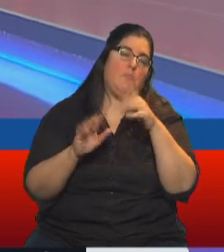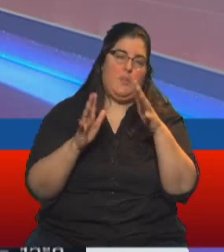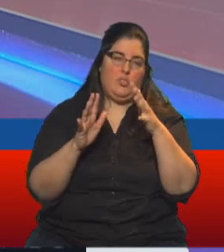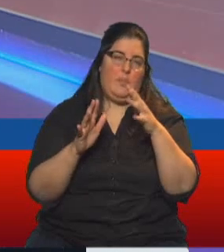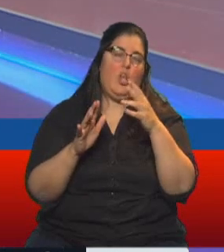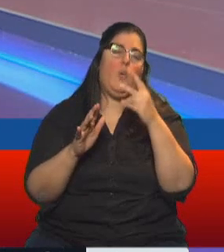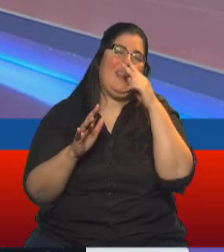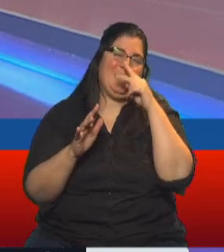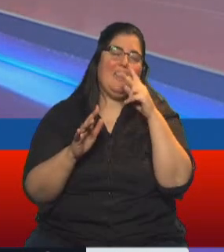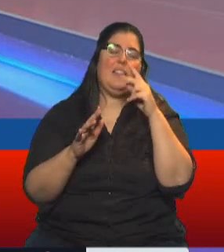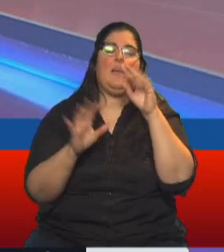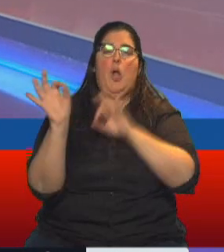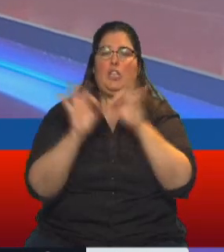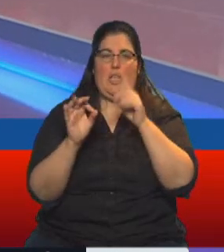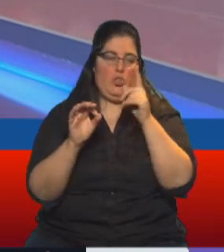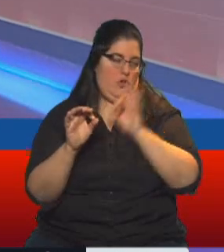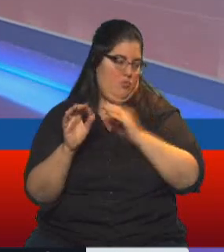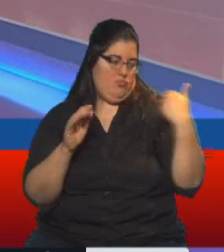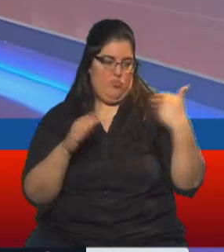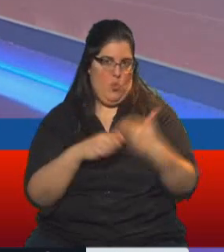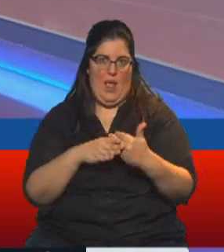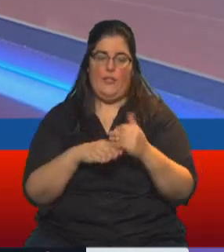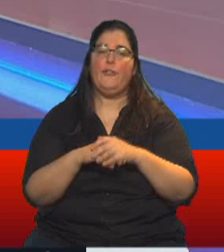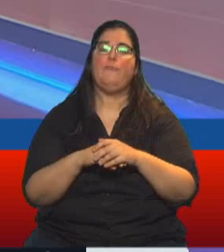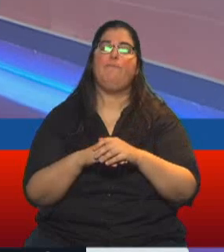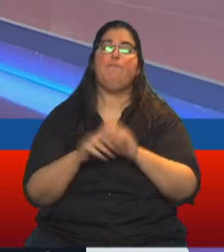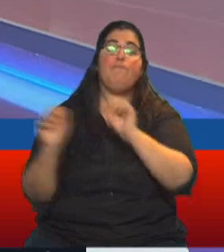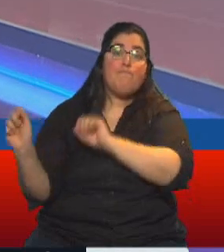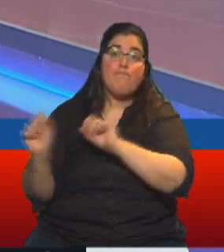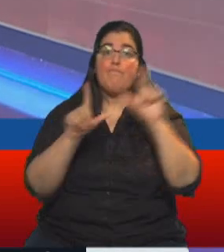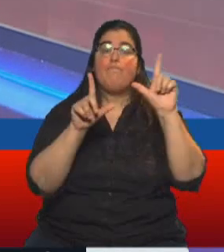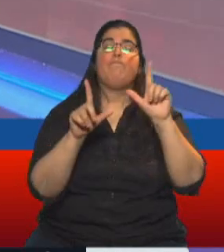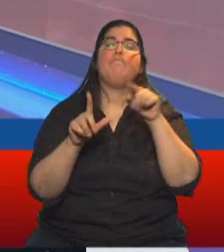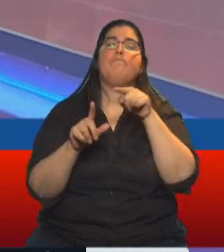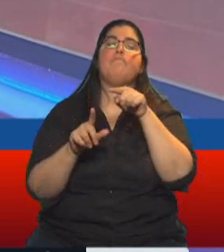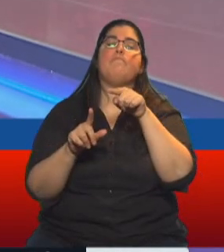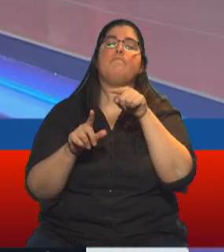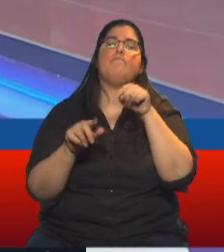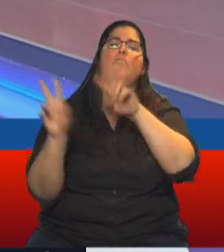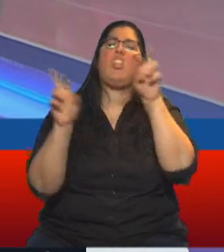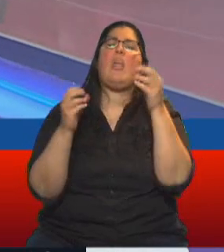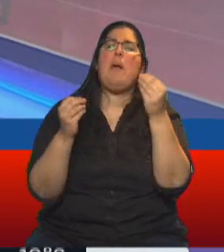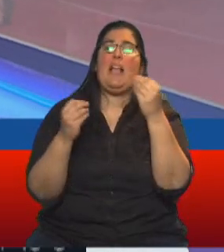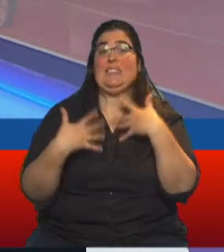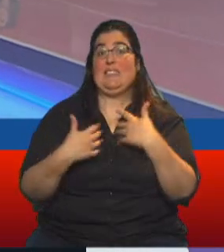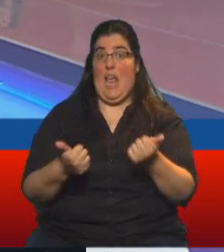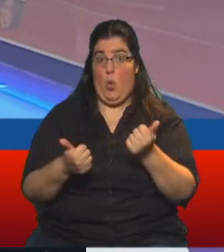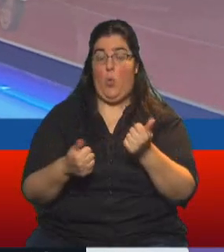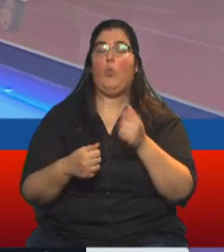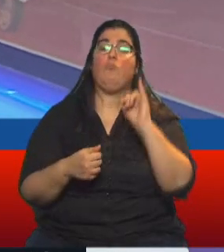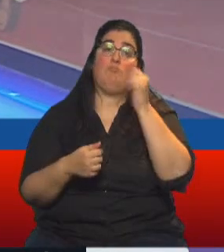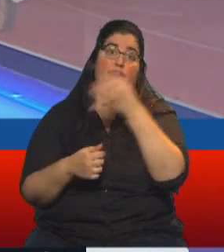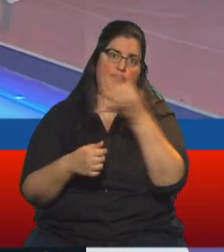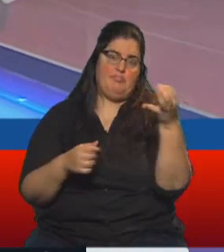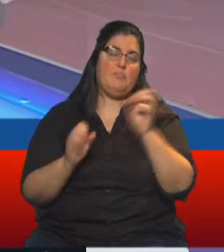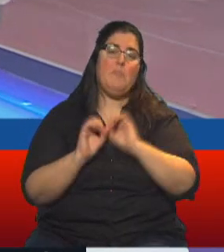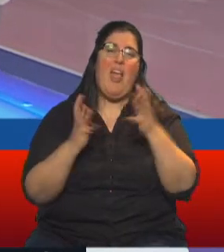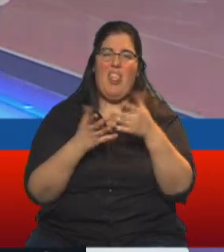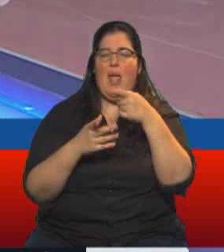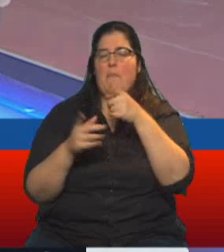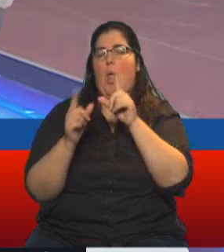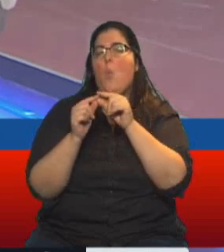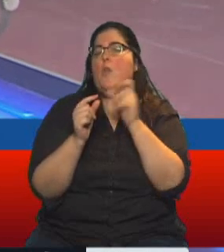Vamos a la siguiente ya. La siguiente. Nos metemos con el tema de la salud, ¿no? Sí, en este caso, pandemia, los números de la